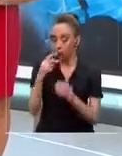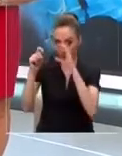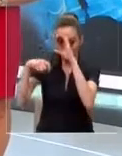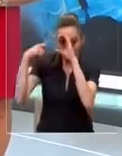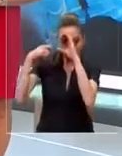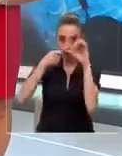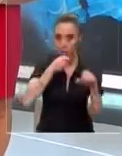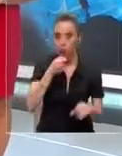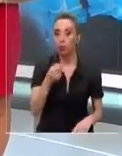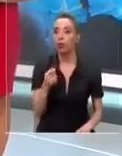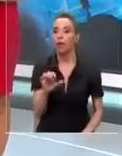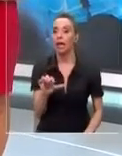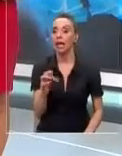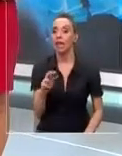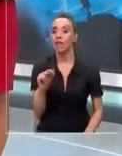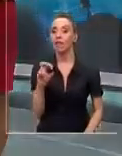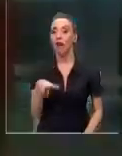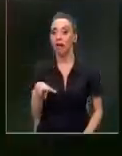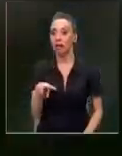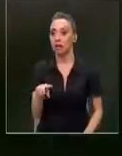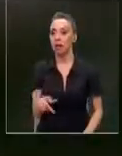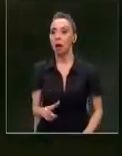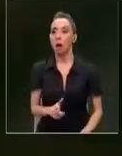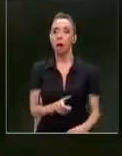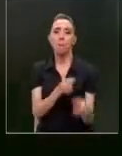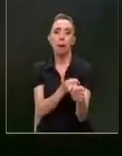reportaje es de Efraín Leiva.